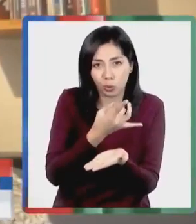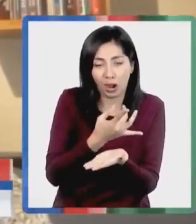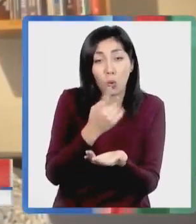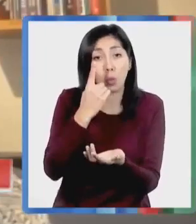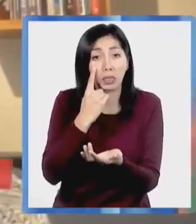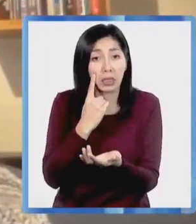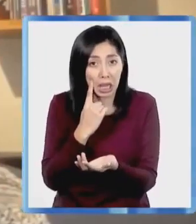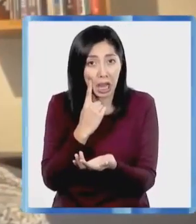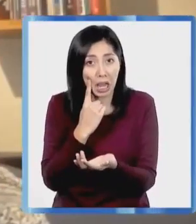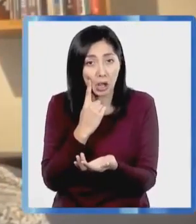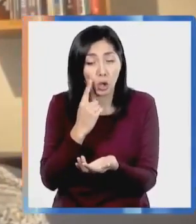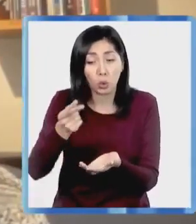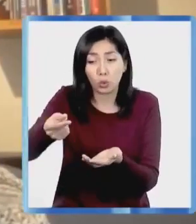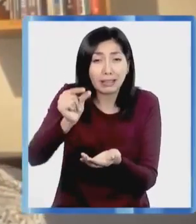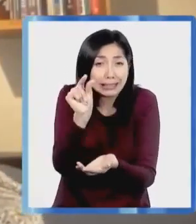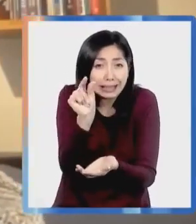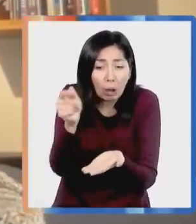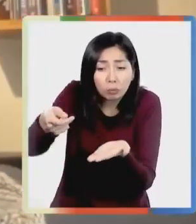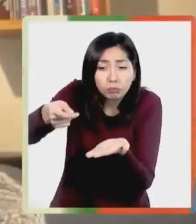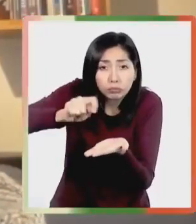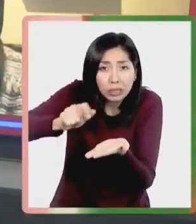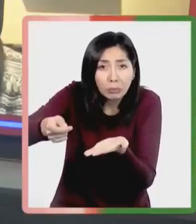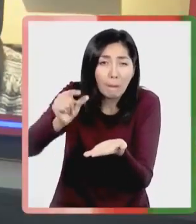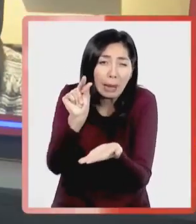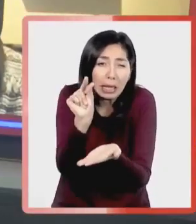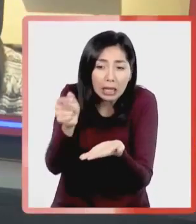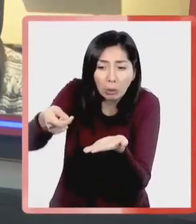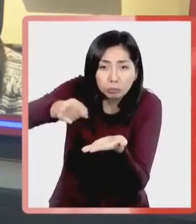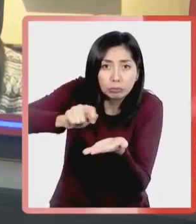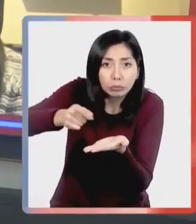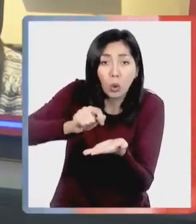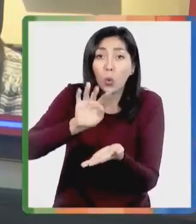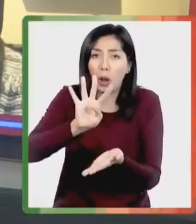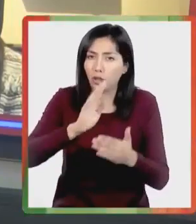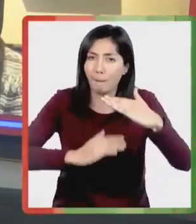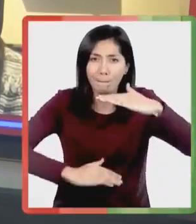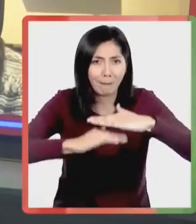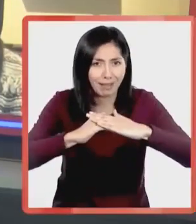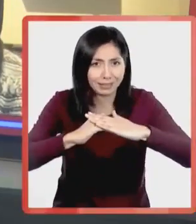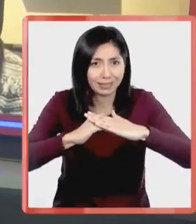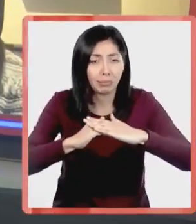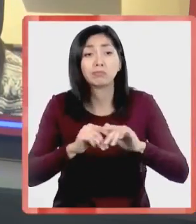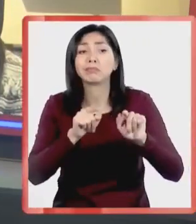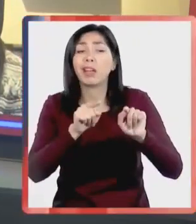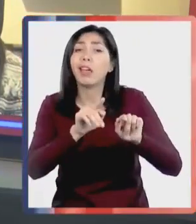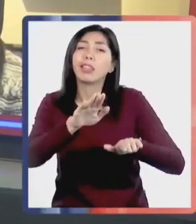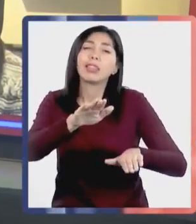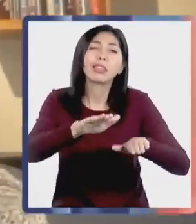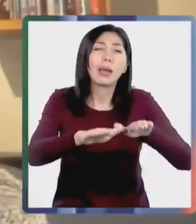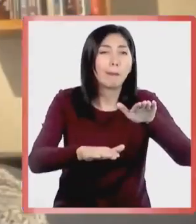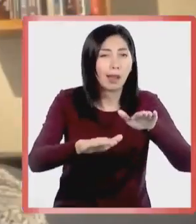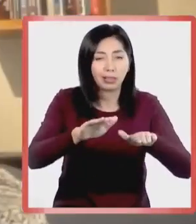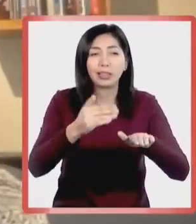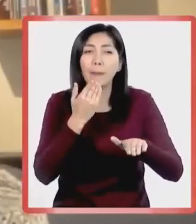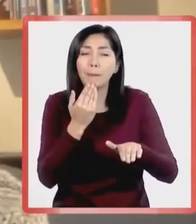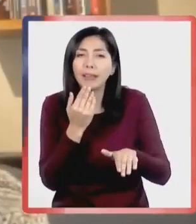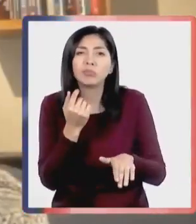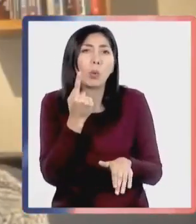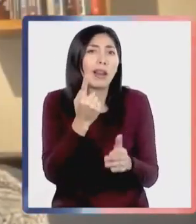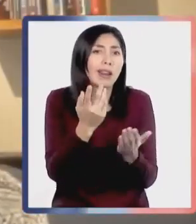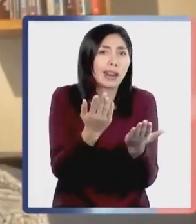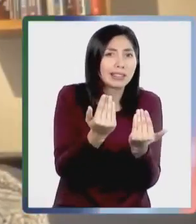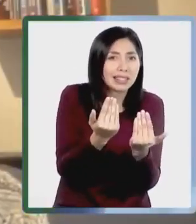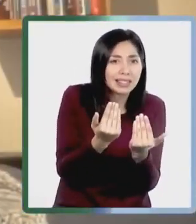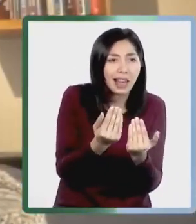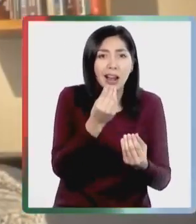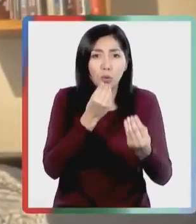día, cucharaditas de 5 gramos, o sea, las cucharaditas pequeñas, ¿ya? Pero eso todo depende de los